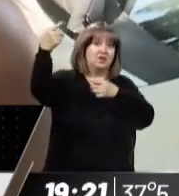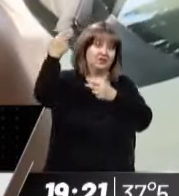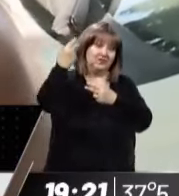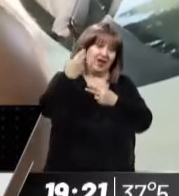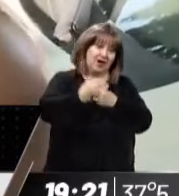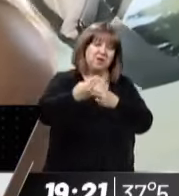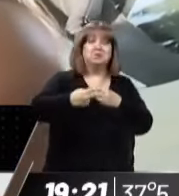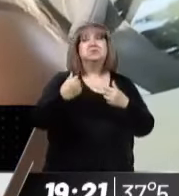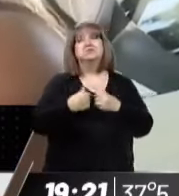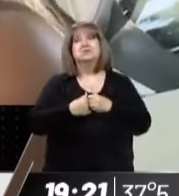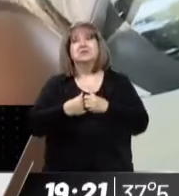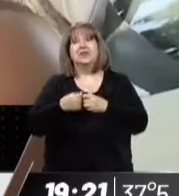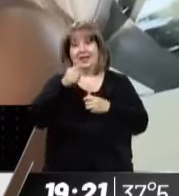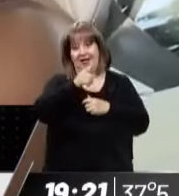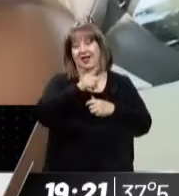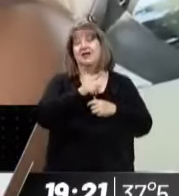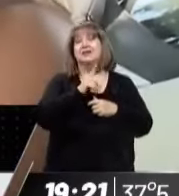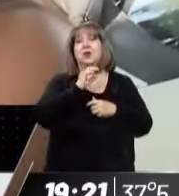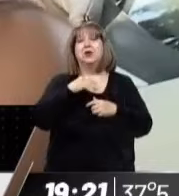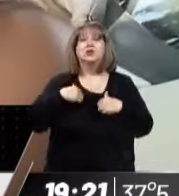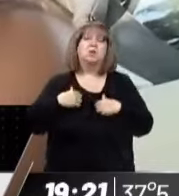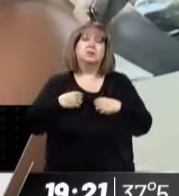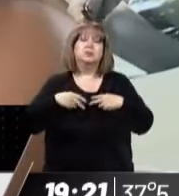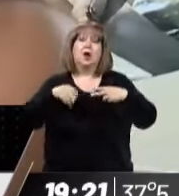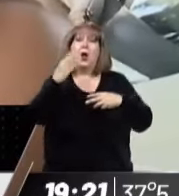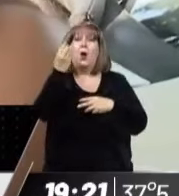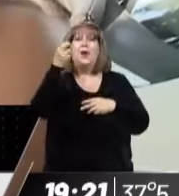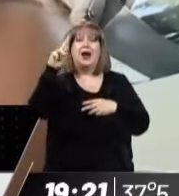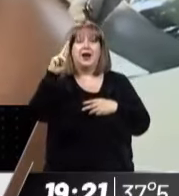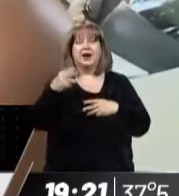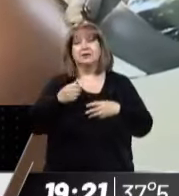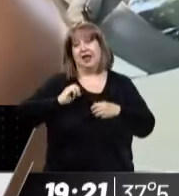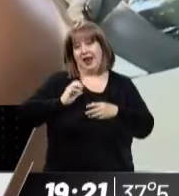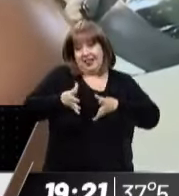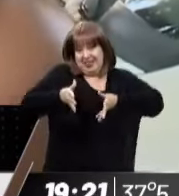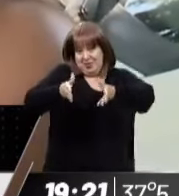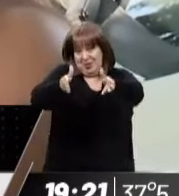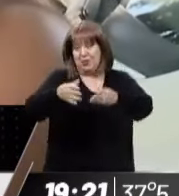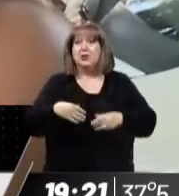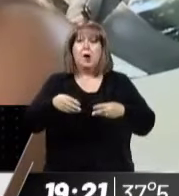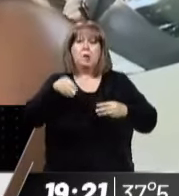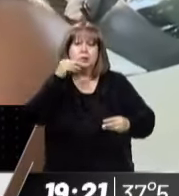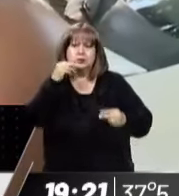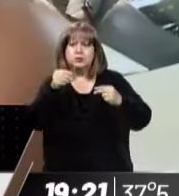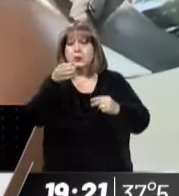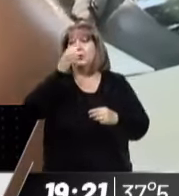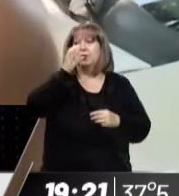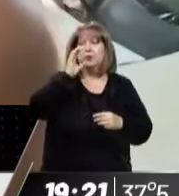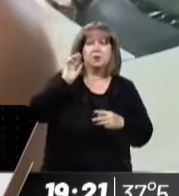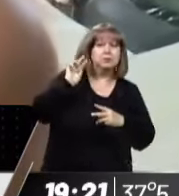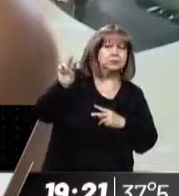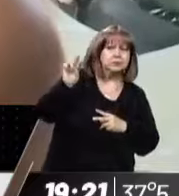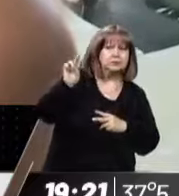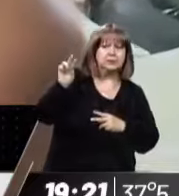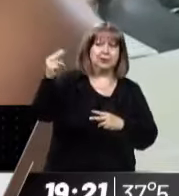en América del Sur. Y así nos conocimos. Volvió para conocernos un poco más. Y